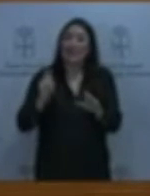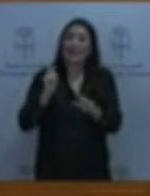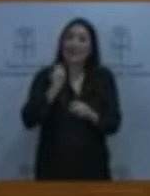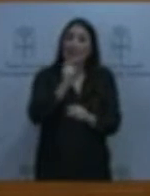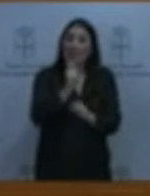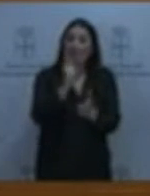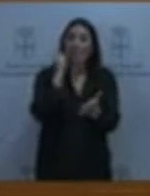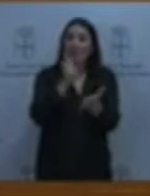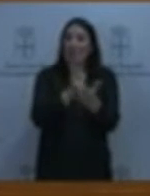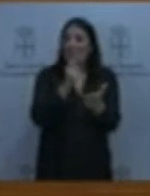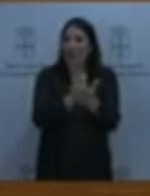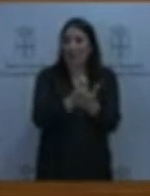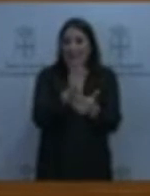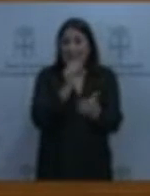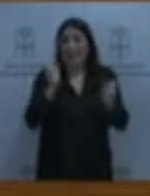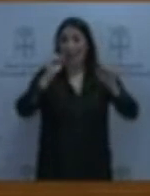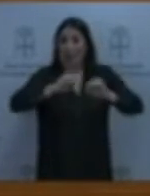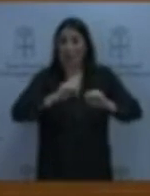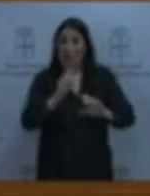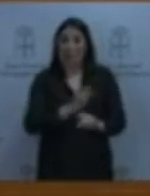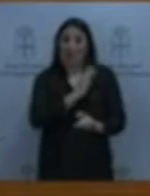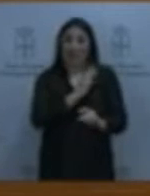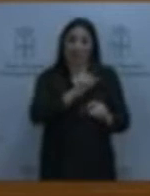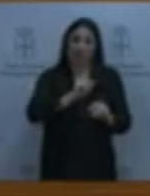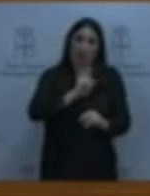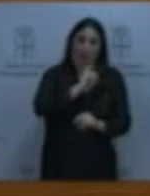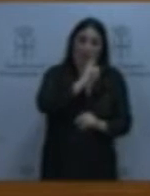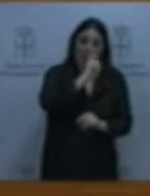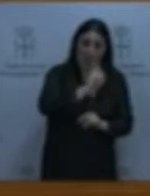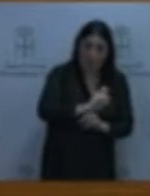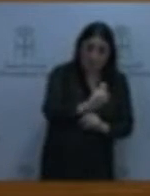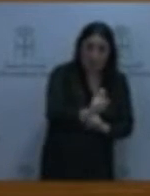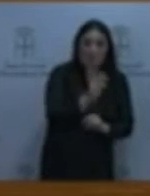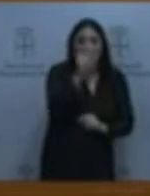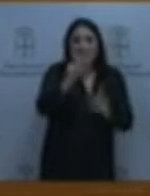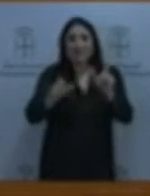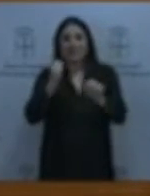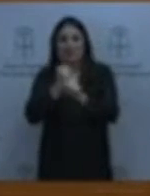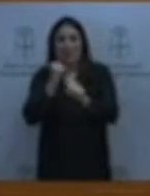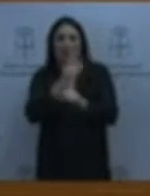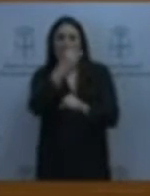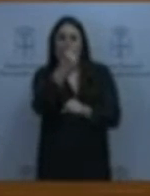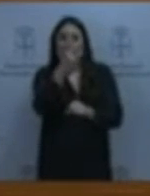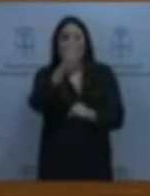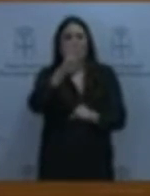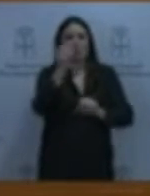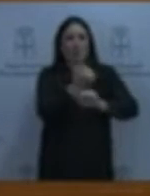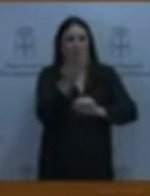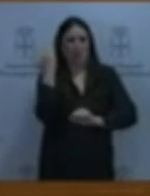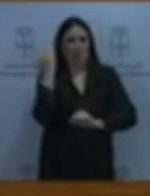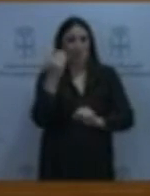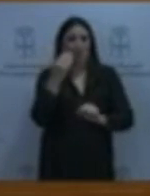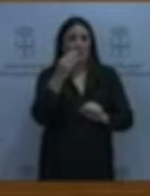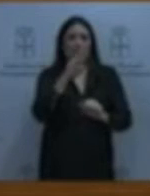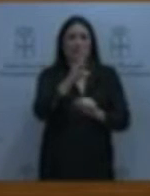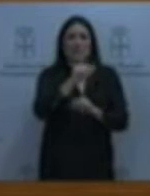alcanzado entre el patronato de la Fundación y los trabajadores el 22 de diciembre pasado y que ascendía a 30 días por año trabajado. Una cuantía